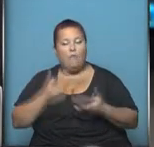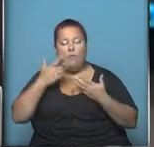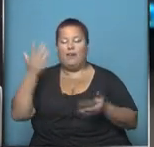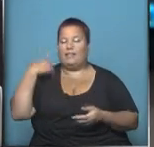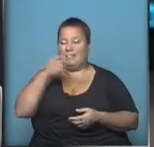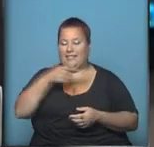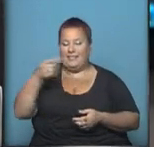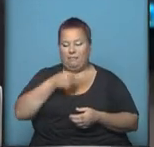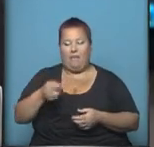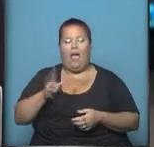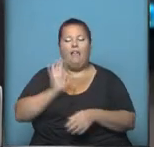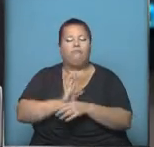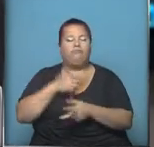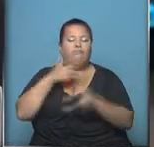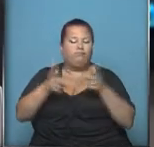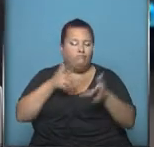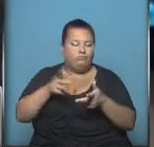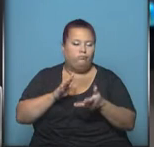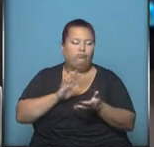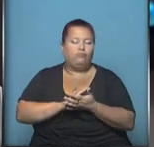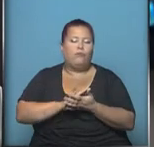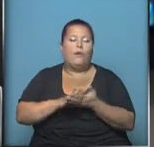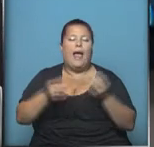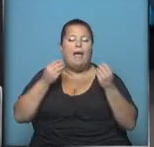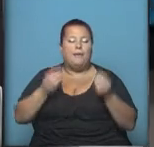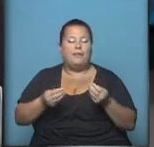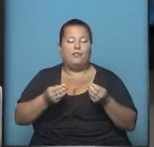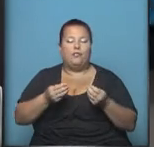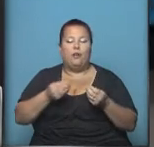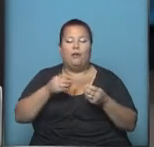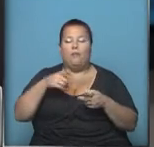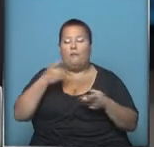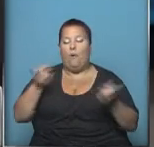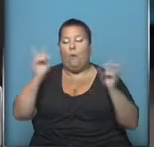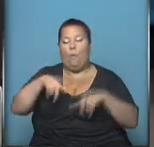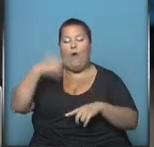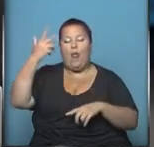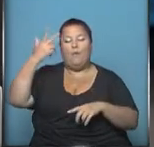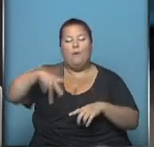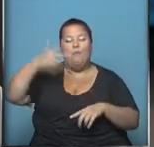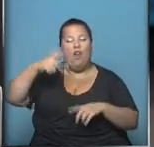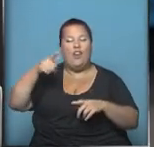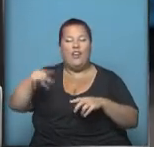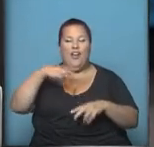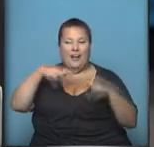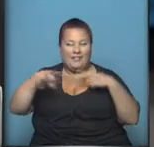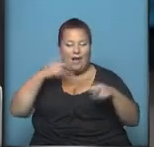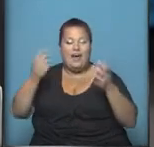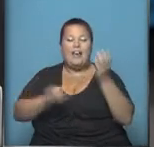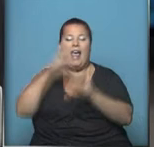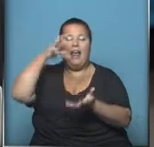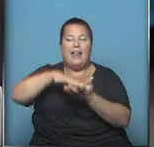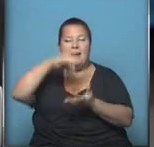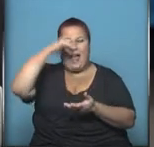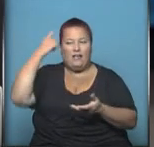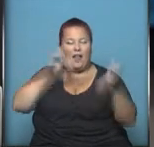últimas semanas porque ya hemos hablado en su momento de lo que fue la recuperación del molino que finalmente se aprobó en el día de ayer la creación de una agencia nacional